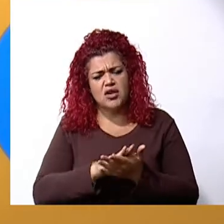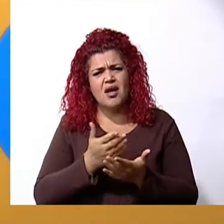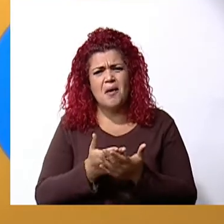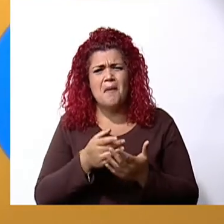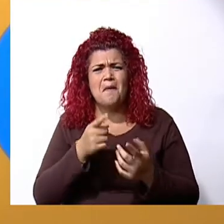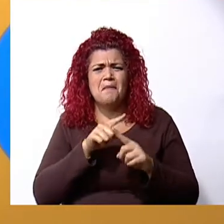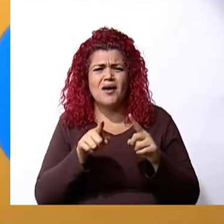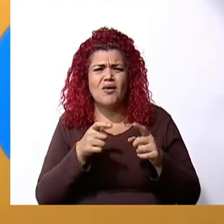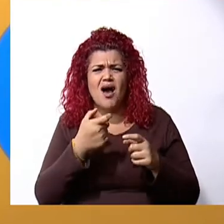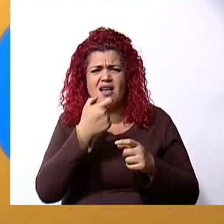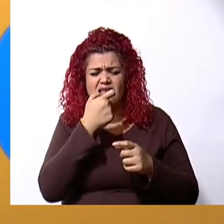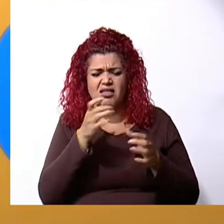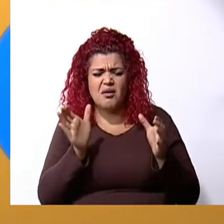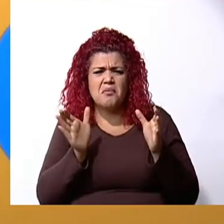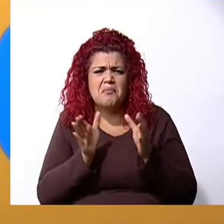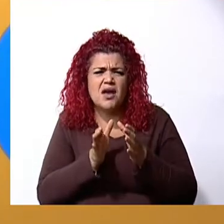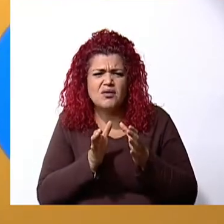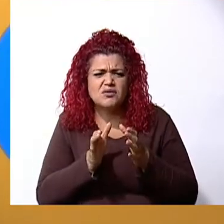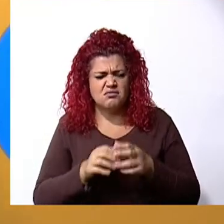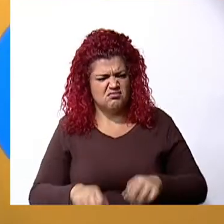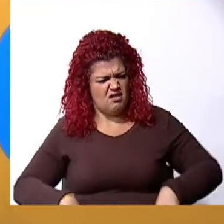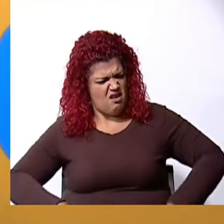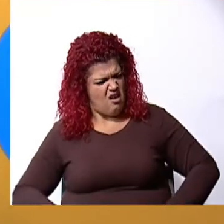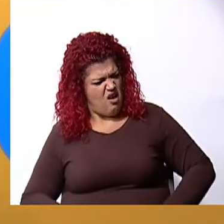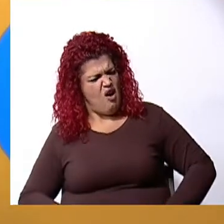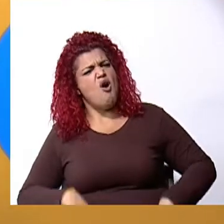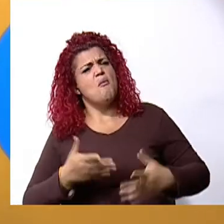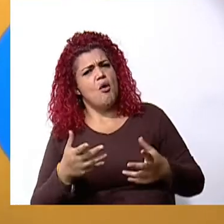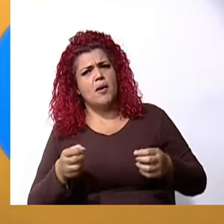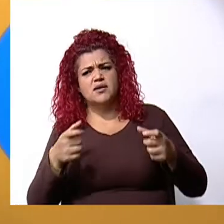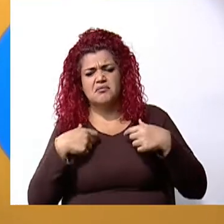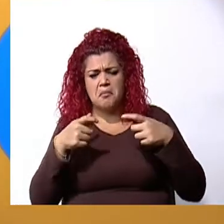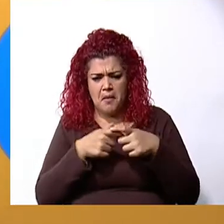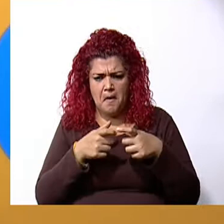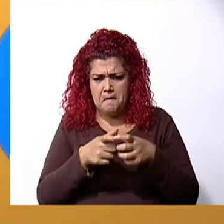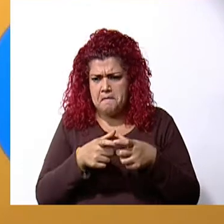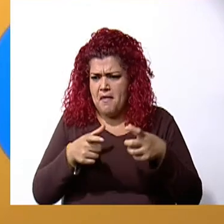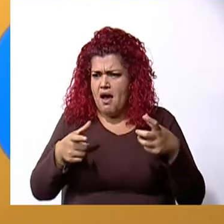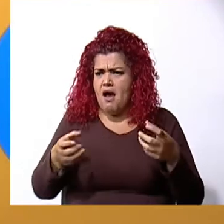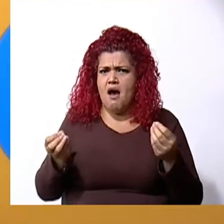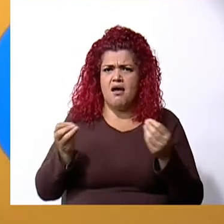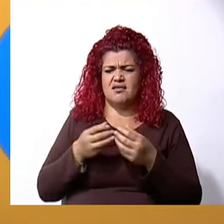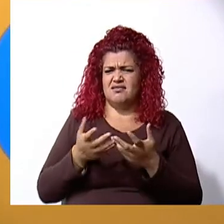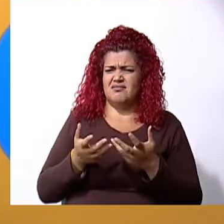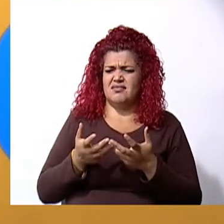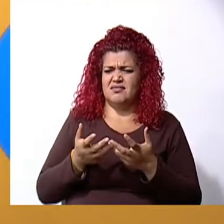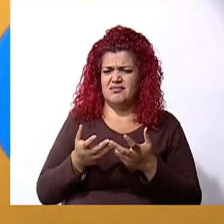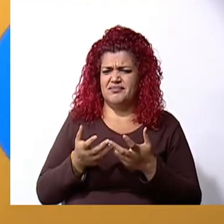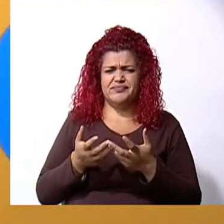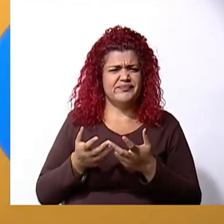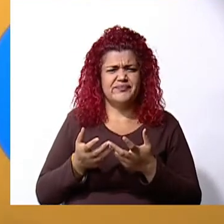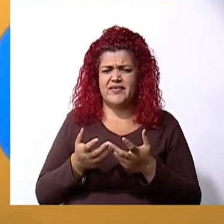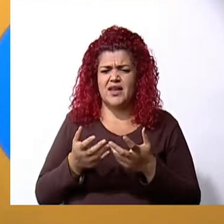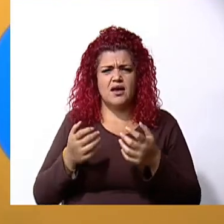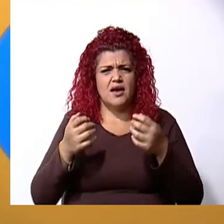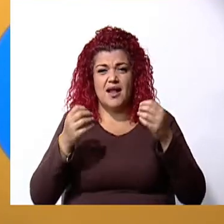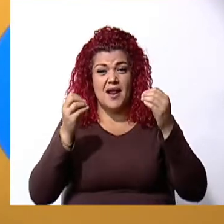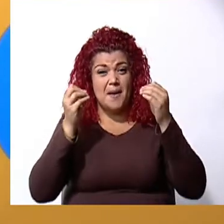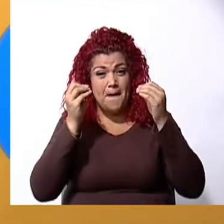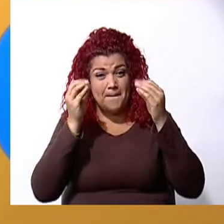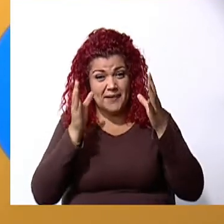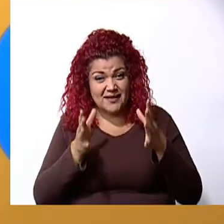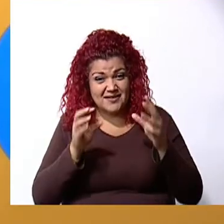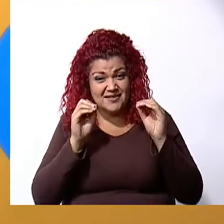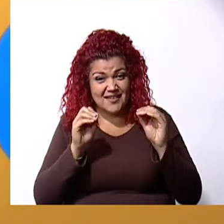menos galletas. Yo, ¿cómo? ¿O me salieron más? Me decían y yo, uy, es que a la niña